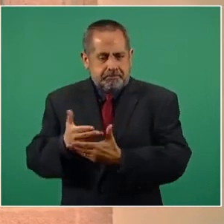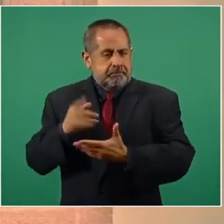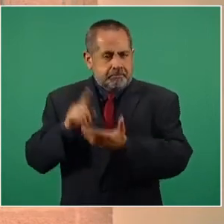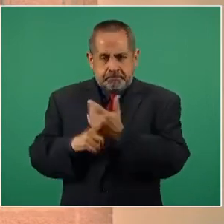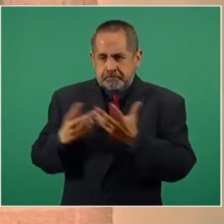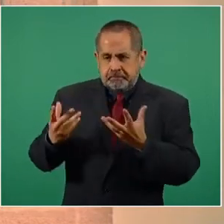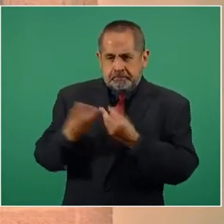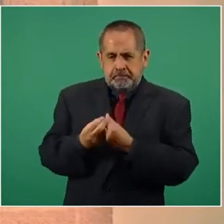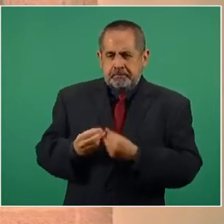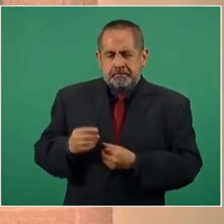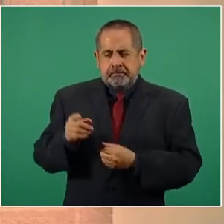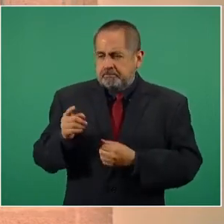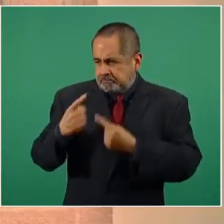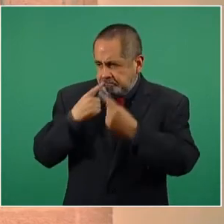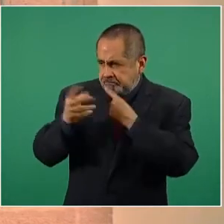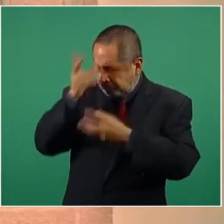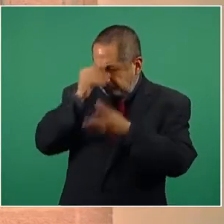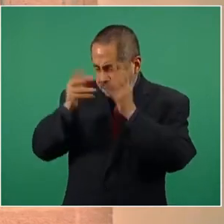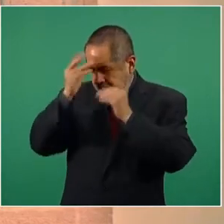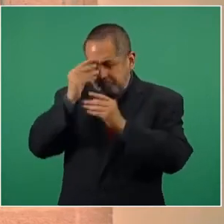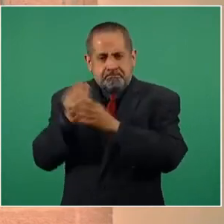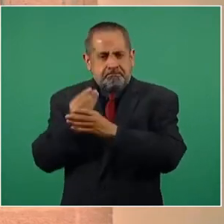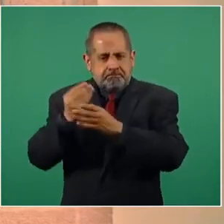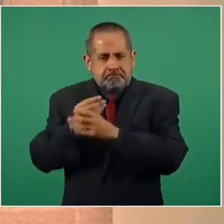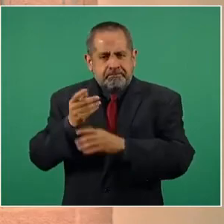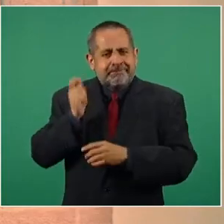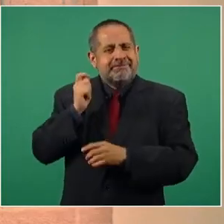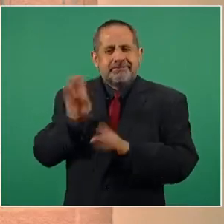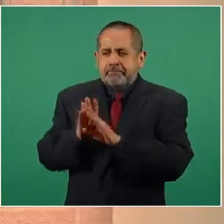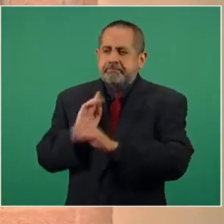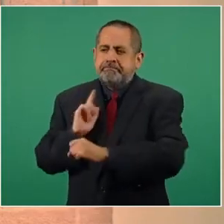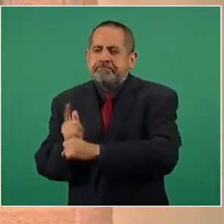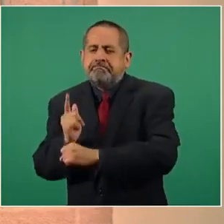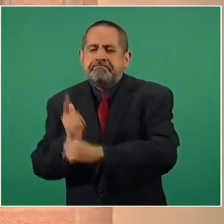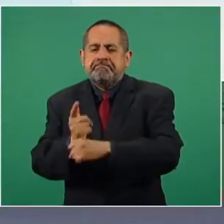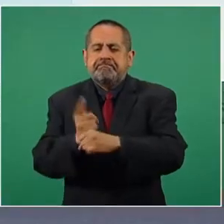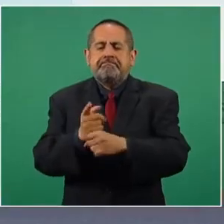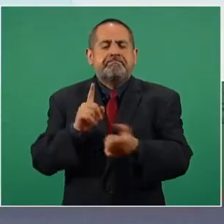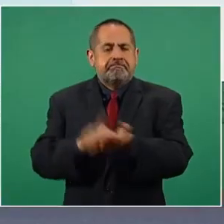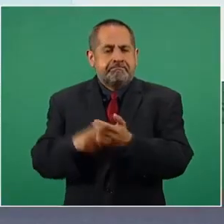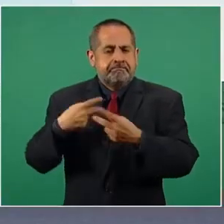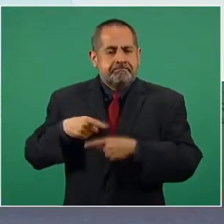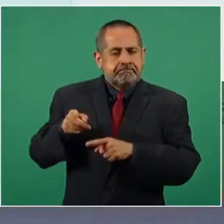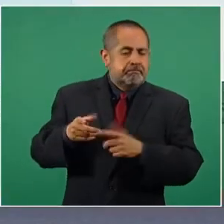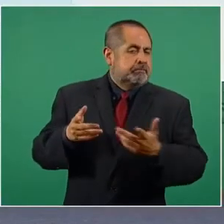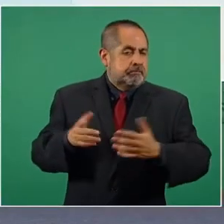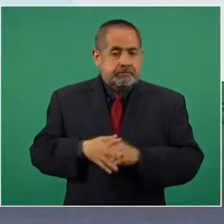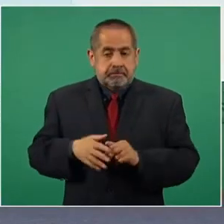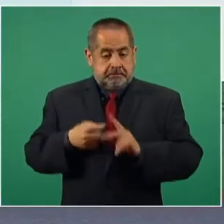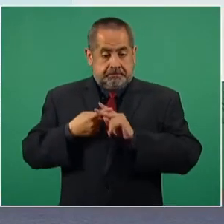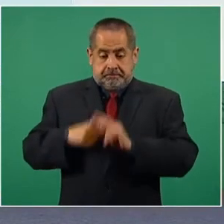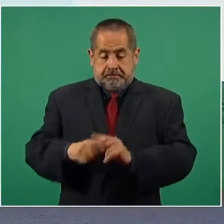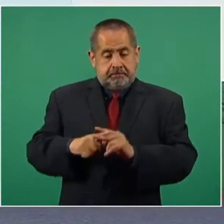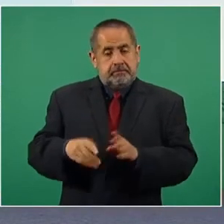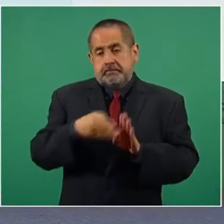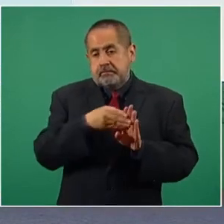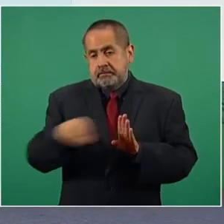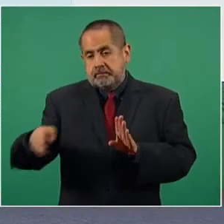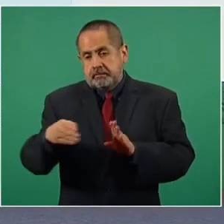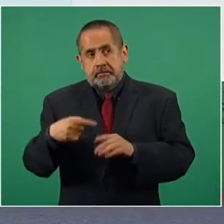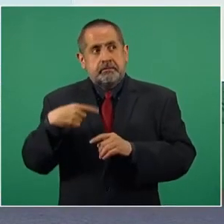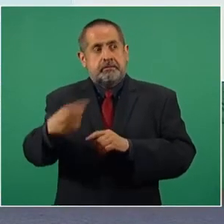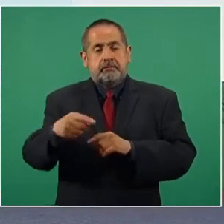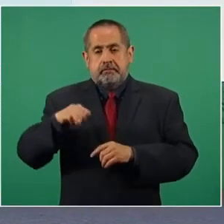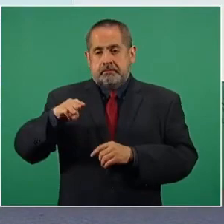Auxiliares, CIASA. Este curso acaba de iniciar y se va a extender prácticamente hasta el mes